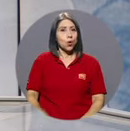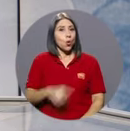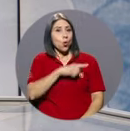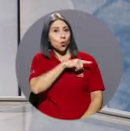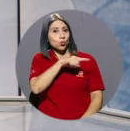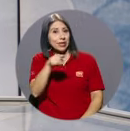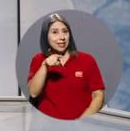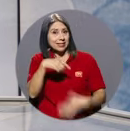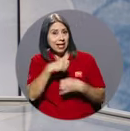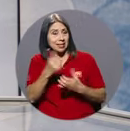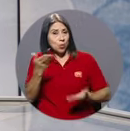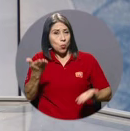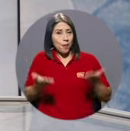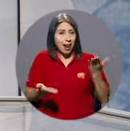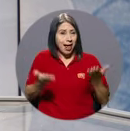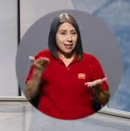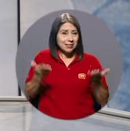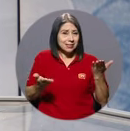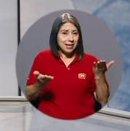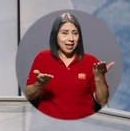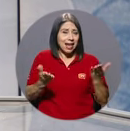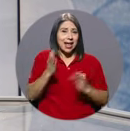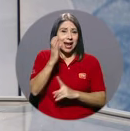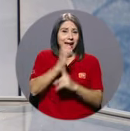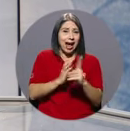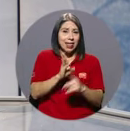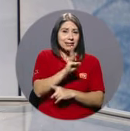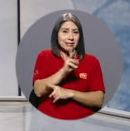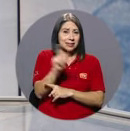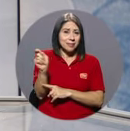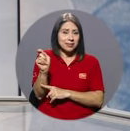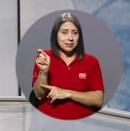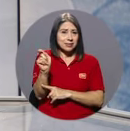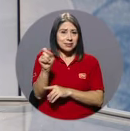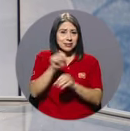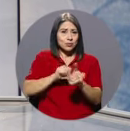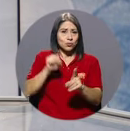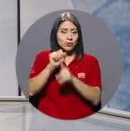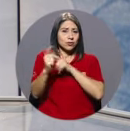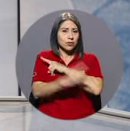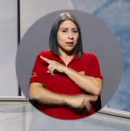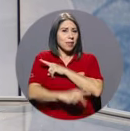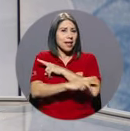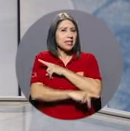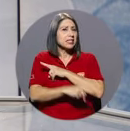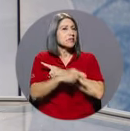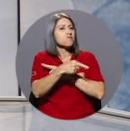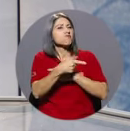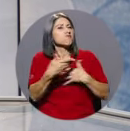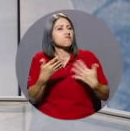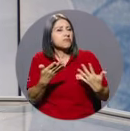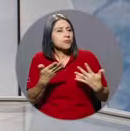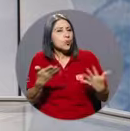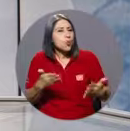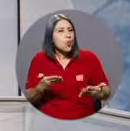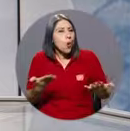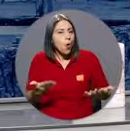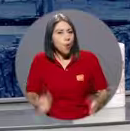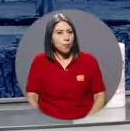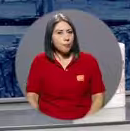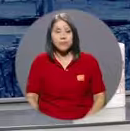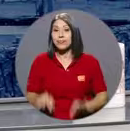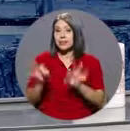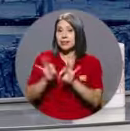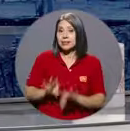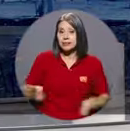Ustedes hacen un balance cada semestre de la situación del país. En términos generales, ¿cómo la podríamos calificar? Bueno,